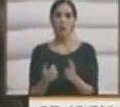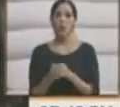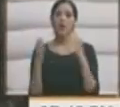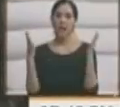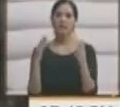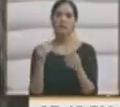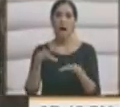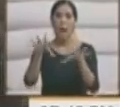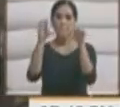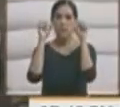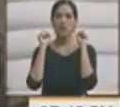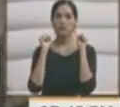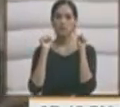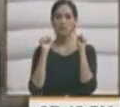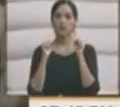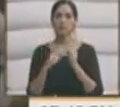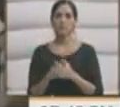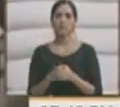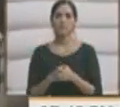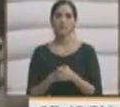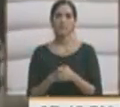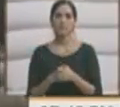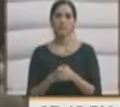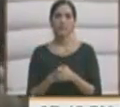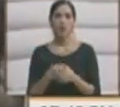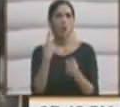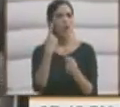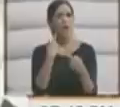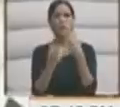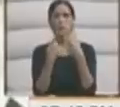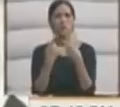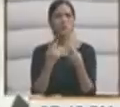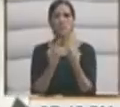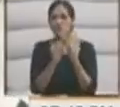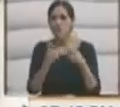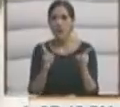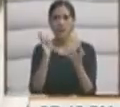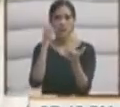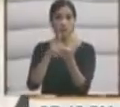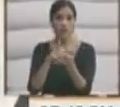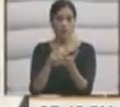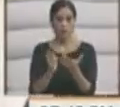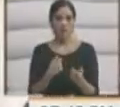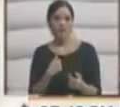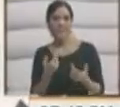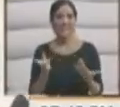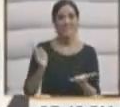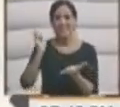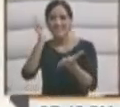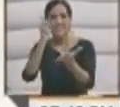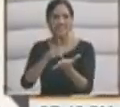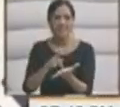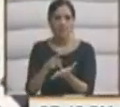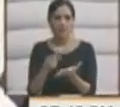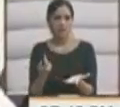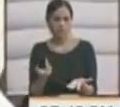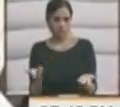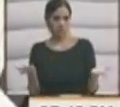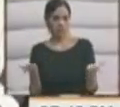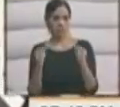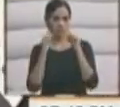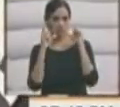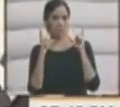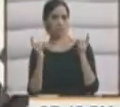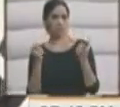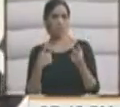aprendizajes. Señor pasajero. Pintan una cosa muy diferente a cuando llegas. Cuando llegas y te das cuenta que aquí no, por ejemplo,